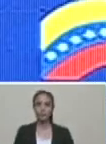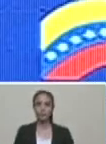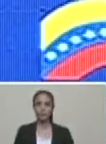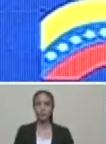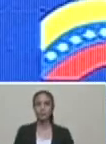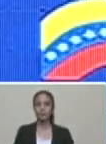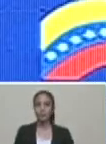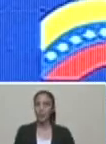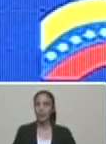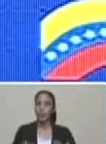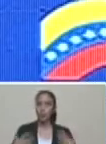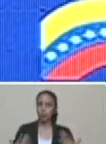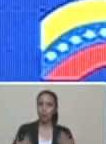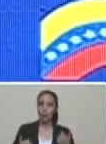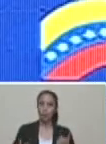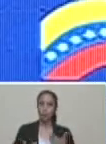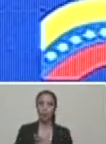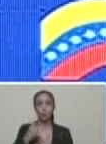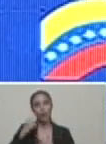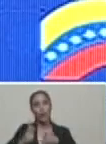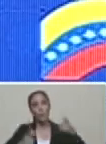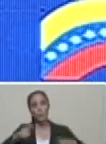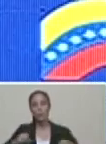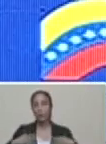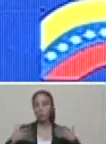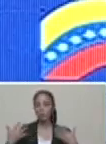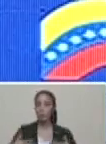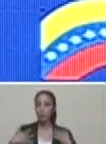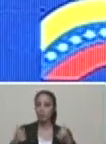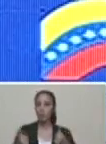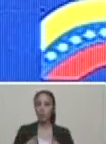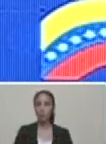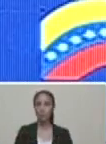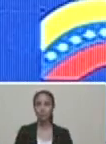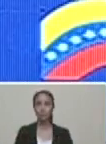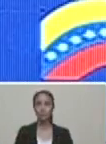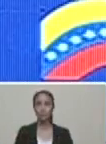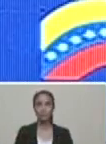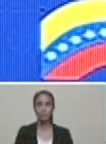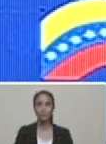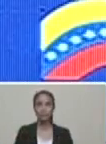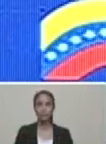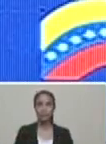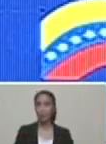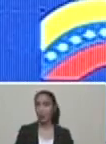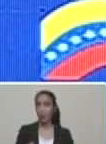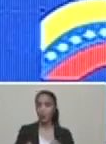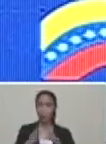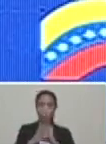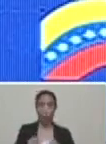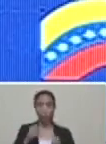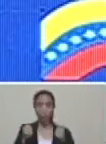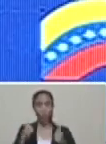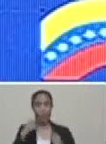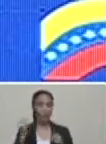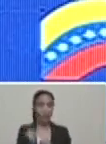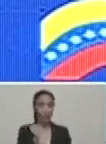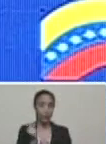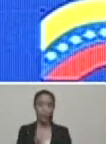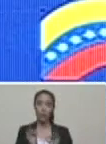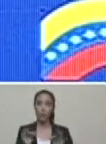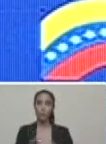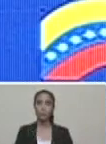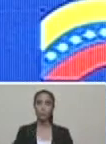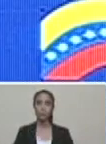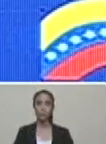entusiasmado muchísimo a todas las poblaciones. Creo que una de las cosas más hermosas es la sala de parto humanizado. Y ahora se le